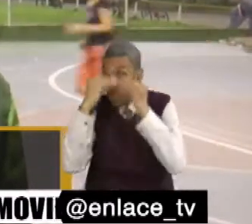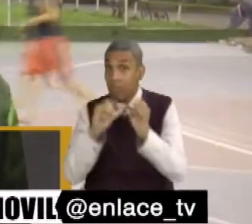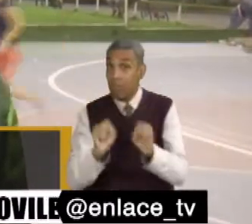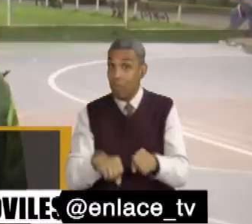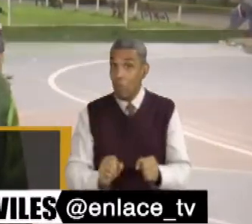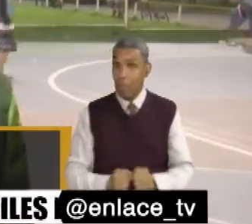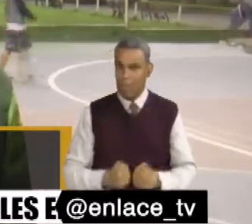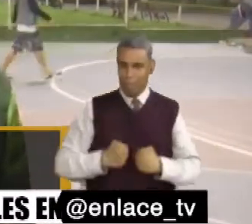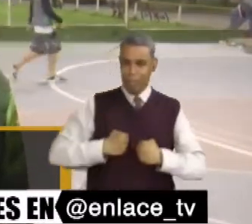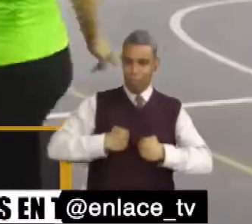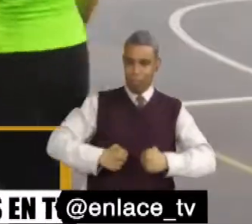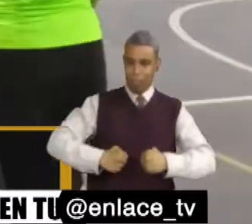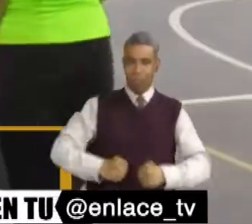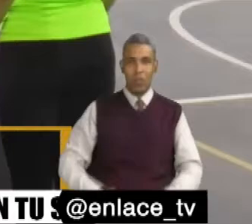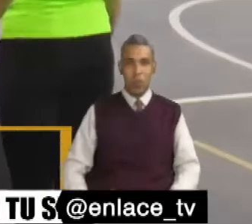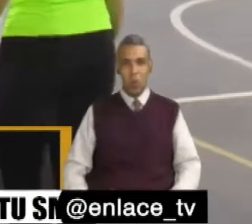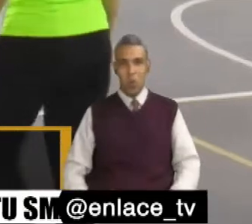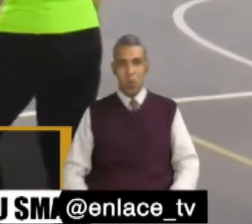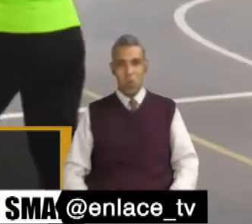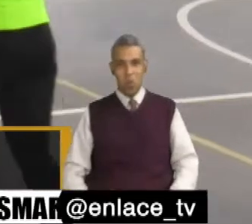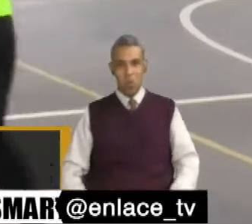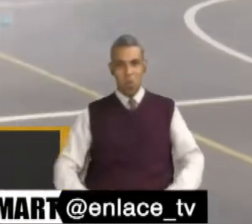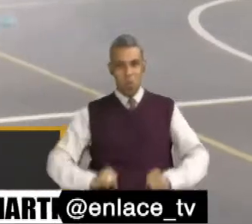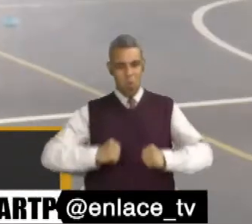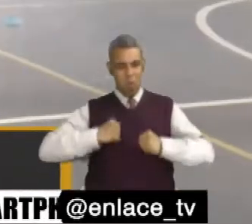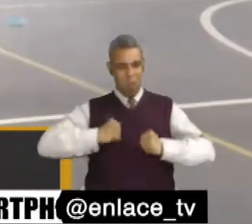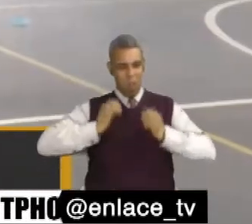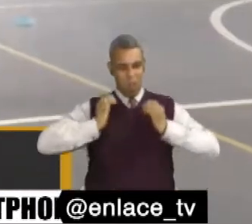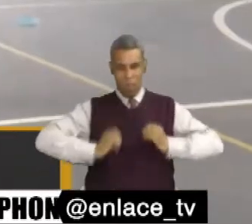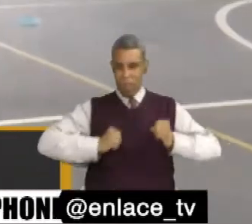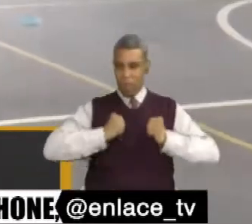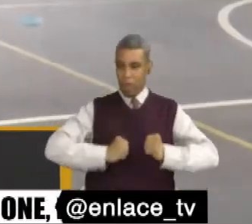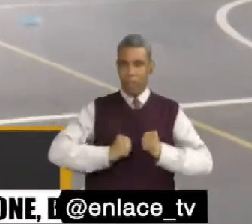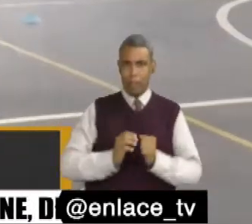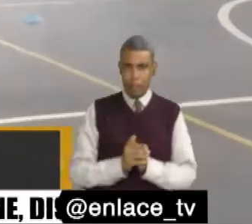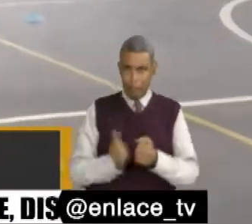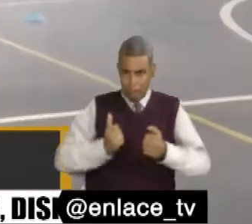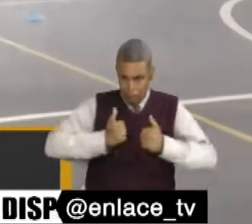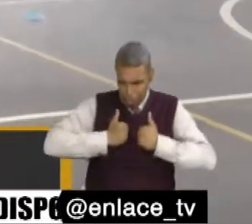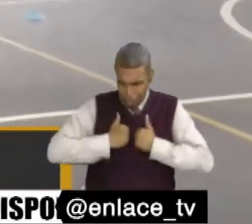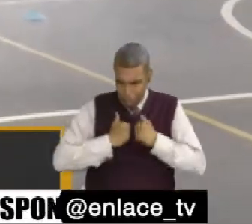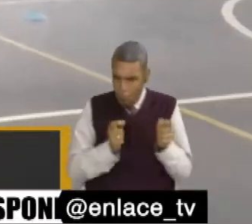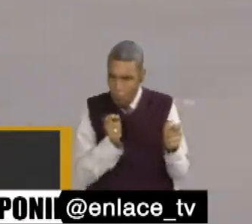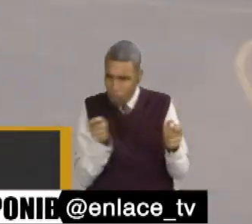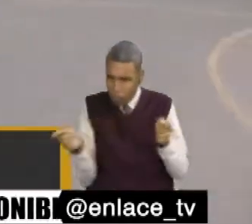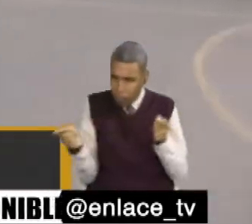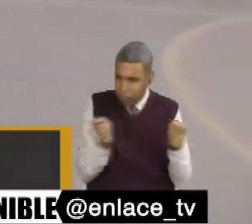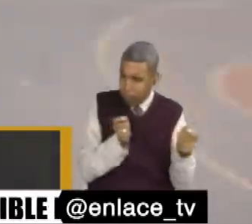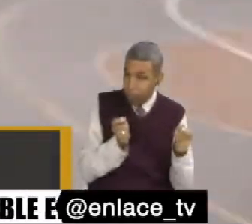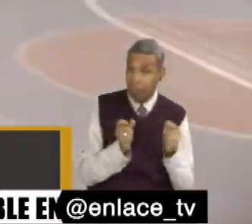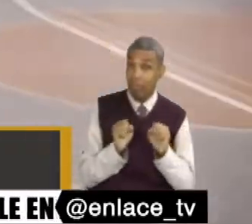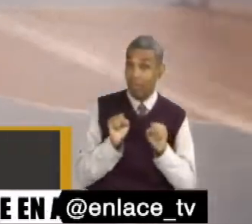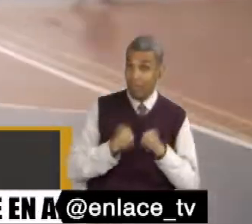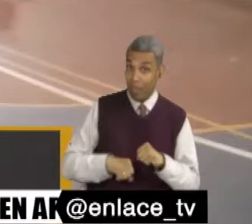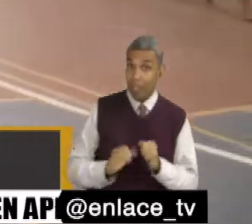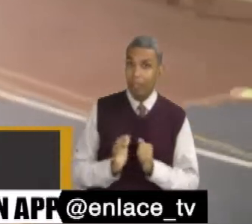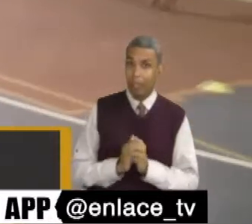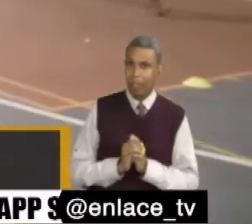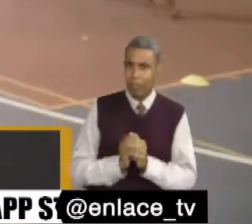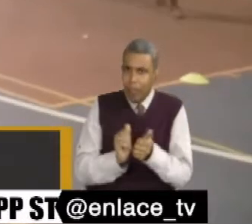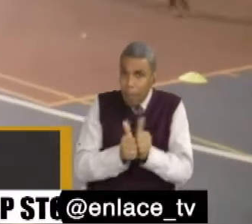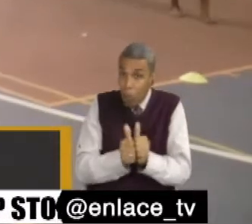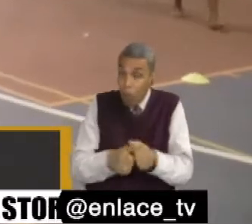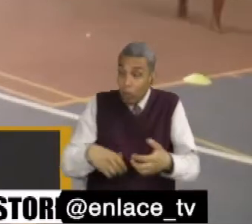estado físico. Aprendí autocontrol, se basa sobre un espíritu de juego. Es un deporte que exige muchísimo